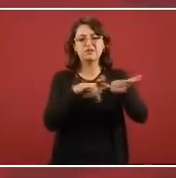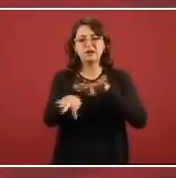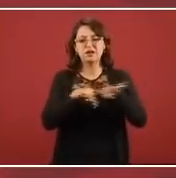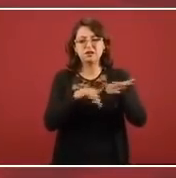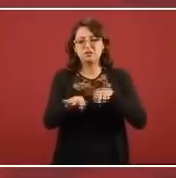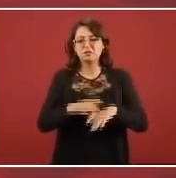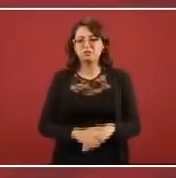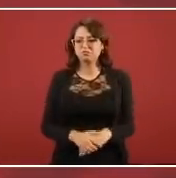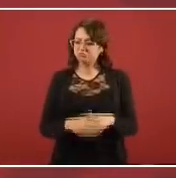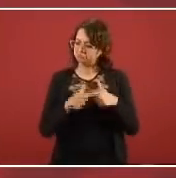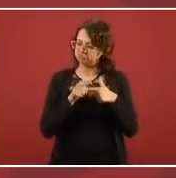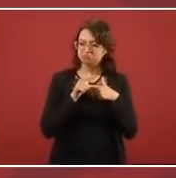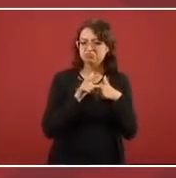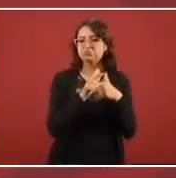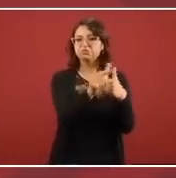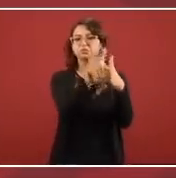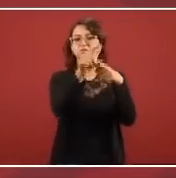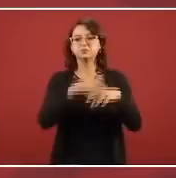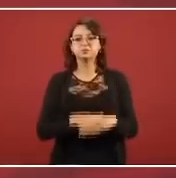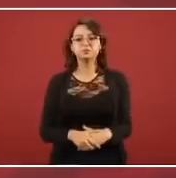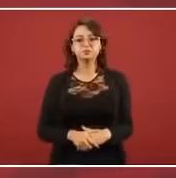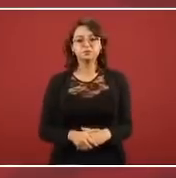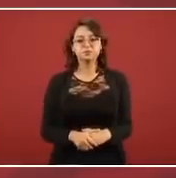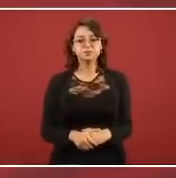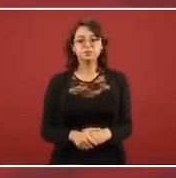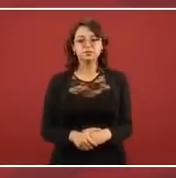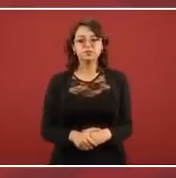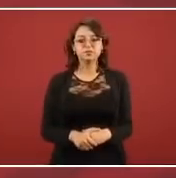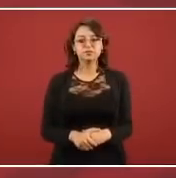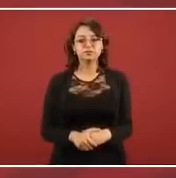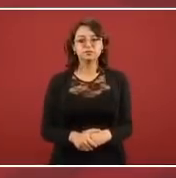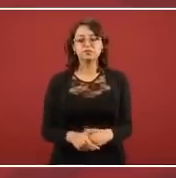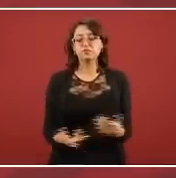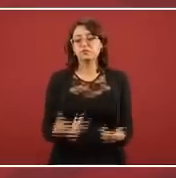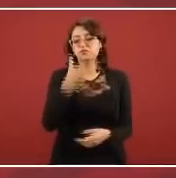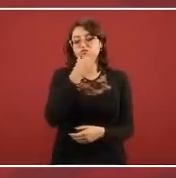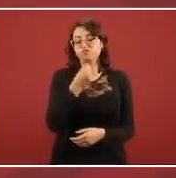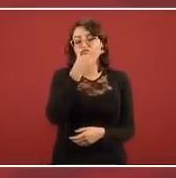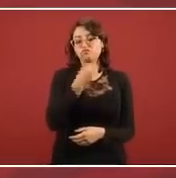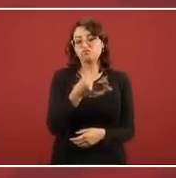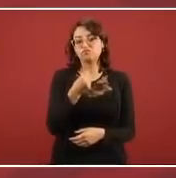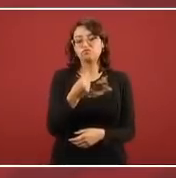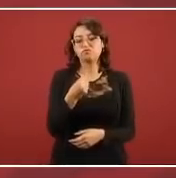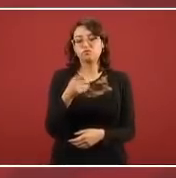Y adelante. Decía Ponciano Arriaga,